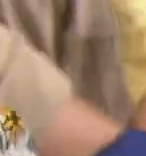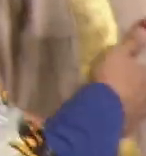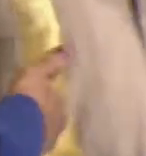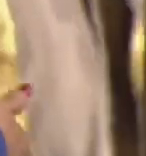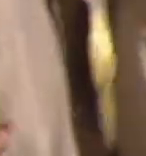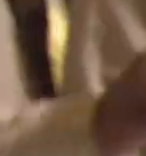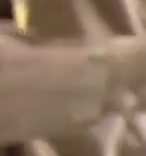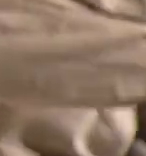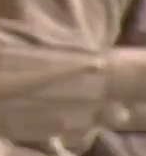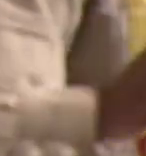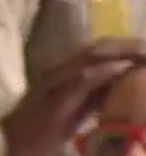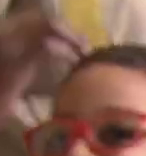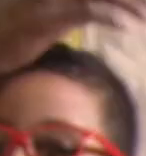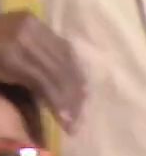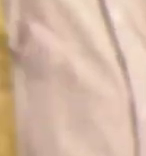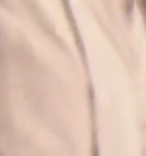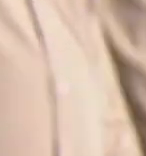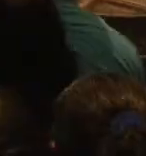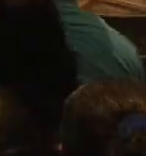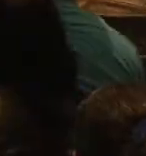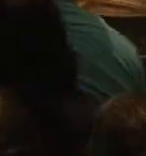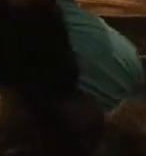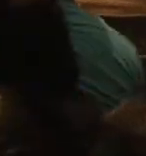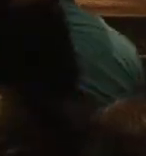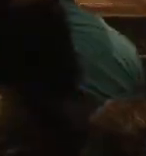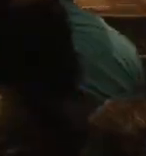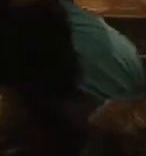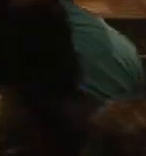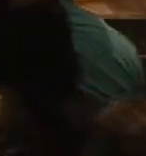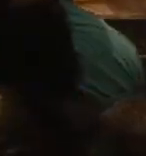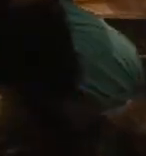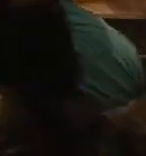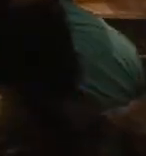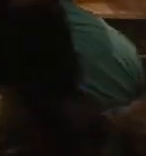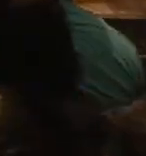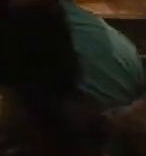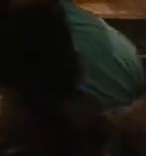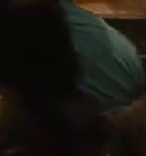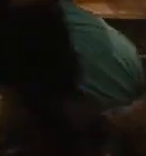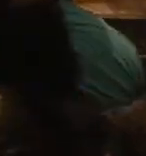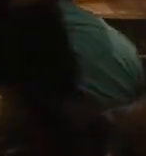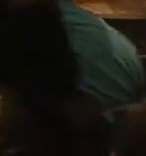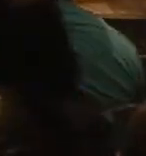Ah, Emanuel. Y ese niño que... Ay,